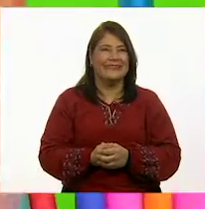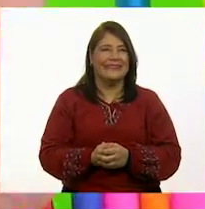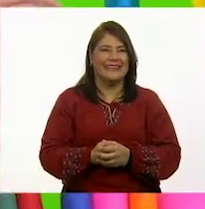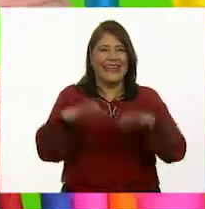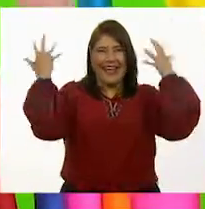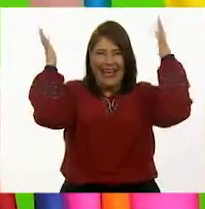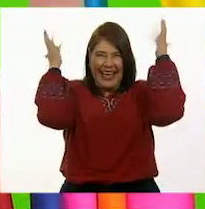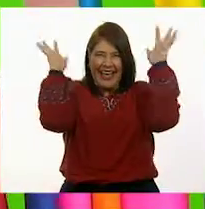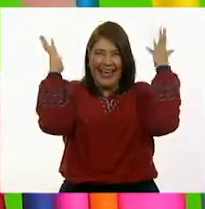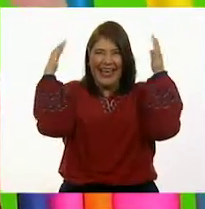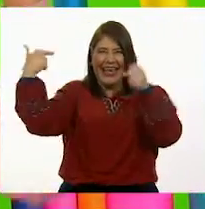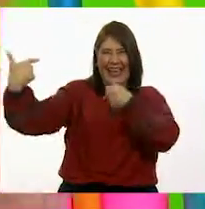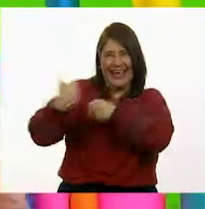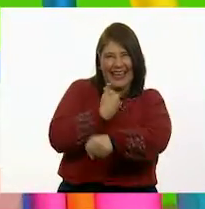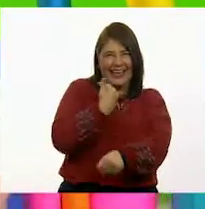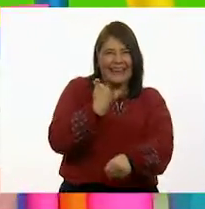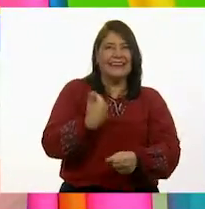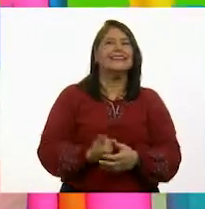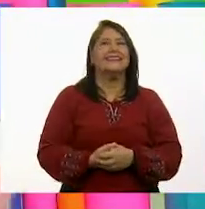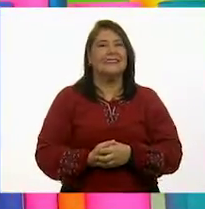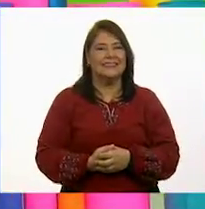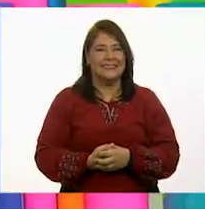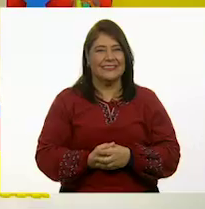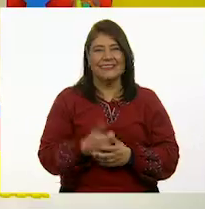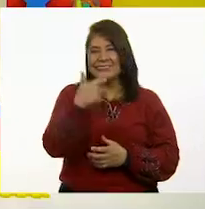¡Ey! ¡Me encontraste!